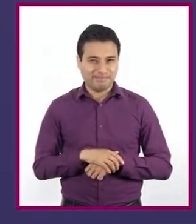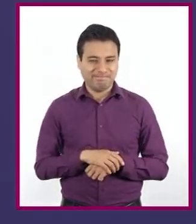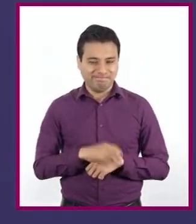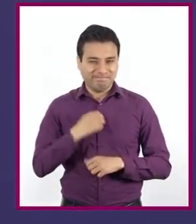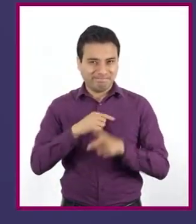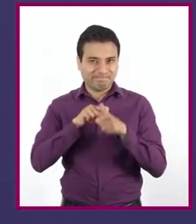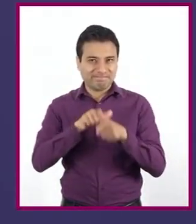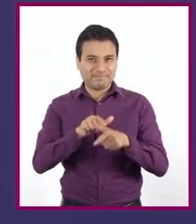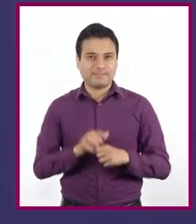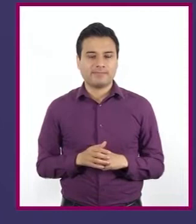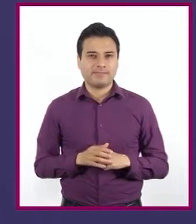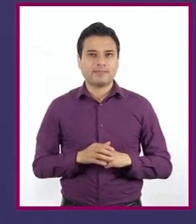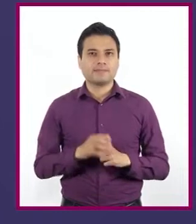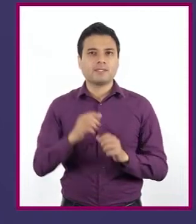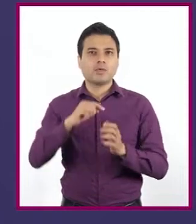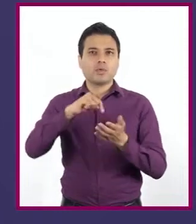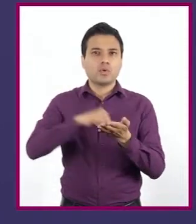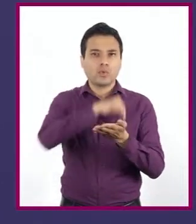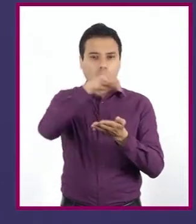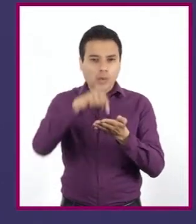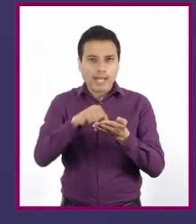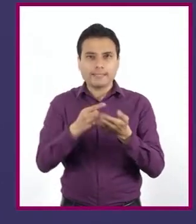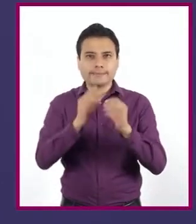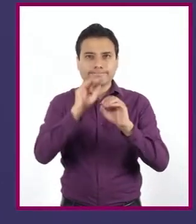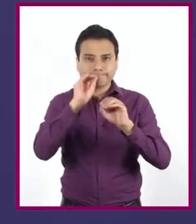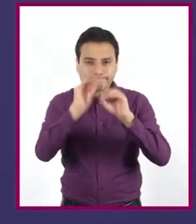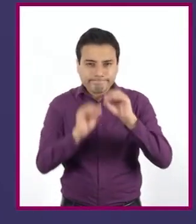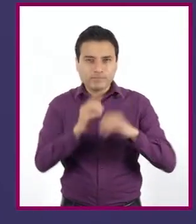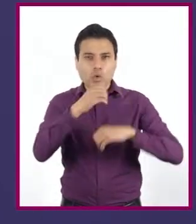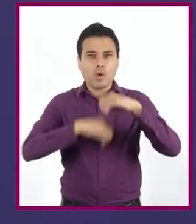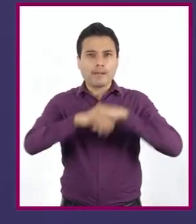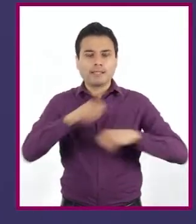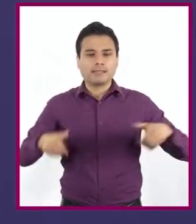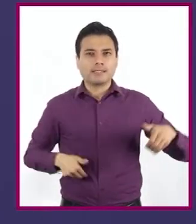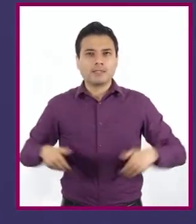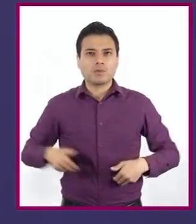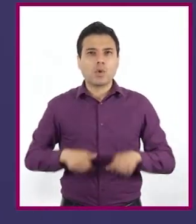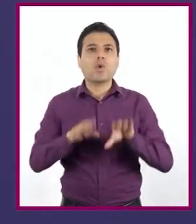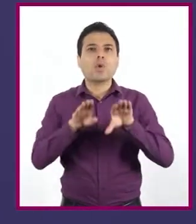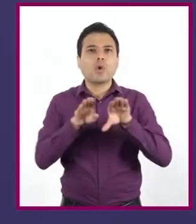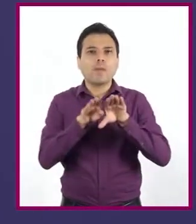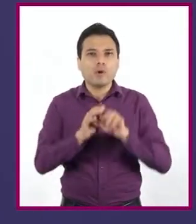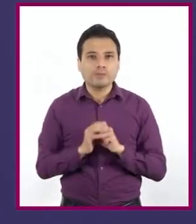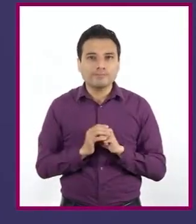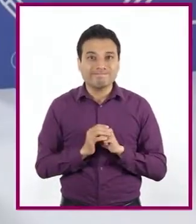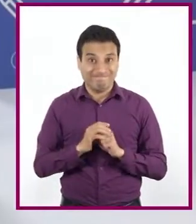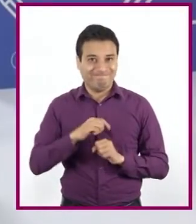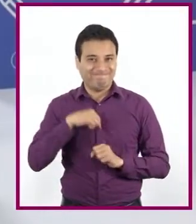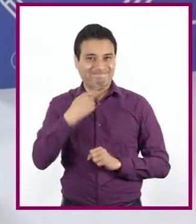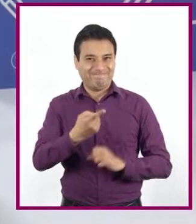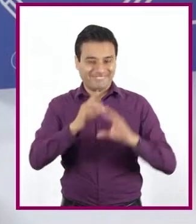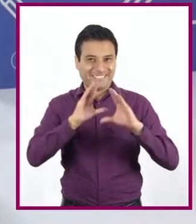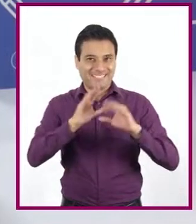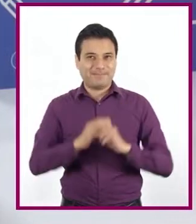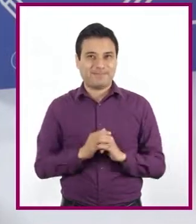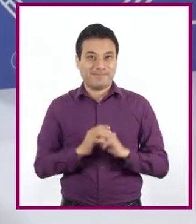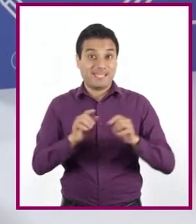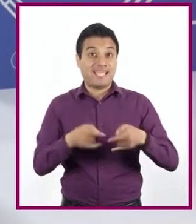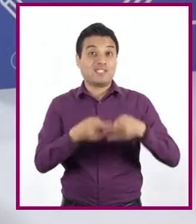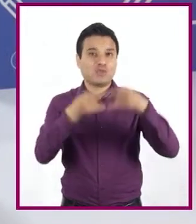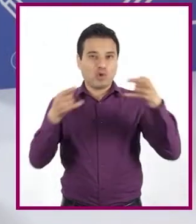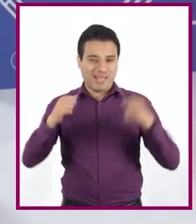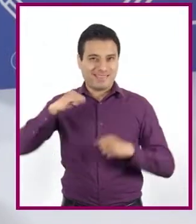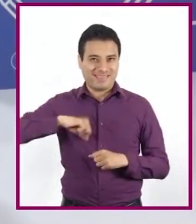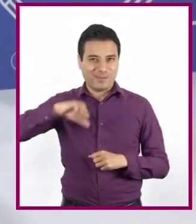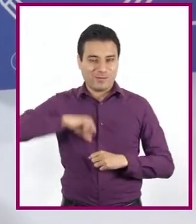crear ambientes y lugares de una puesta en escena, en este caso, la de una leyenda. ¿Todo listo?